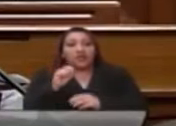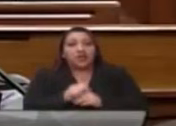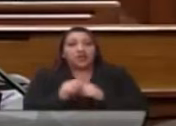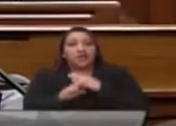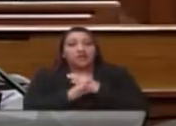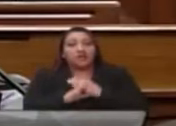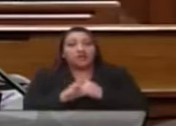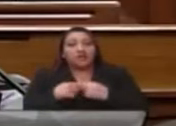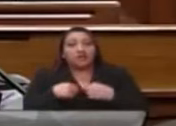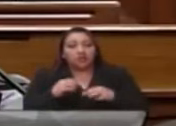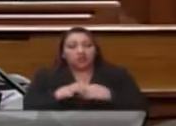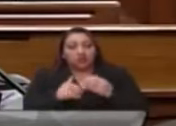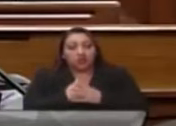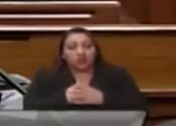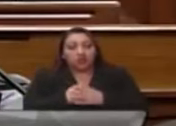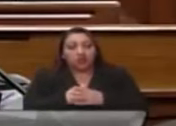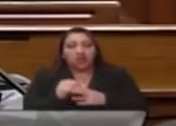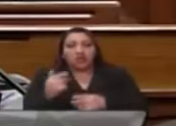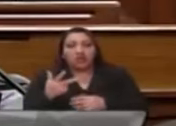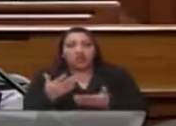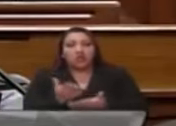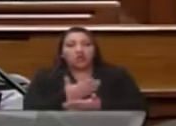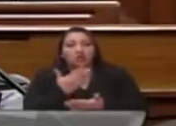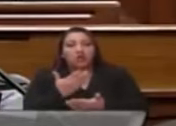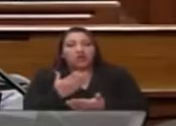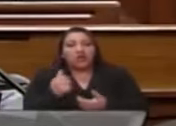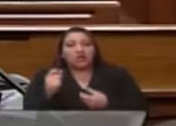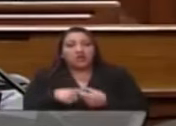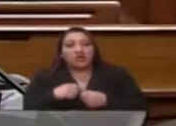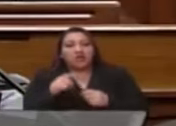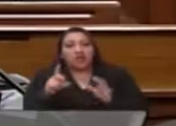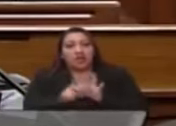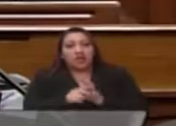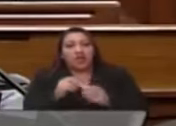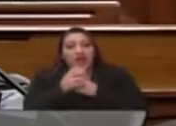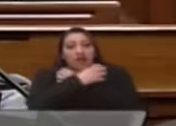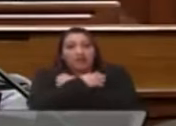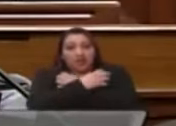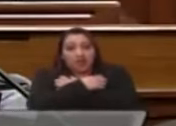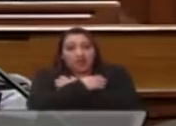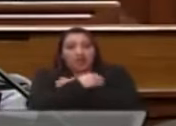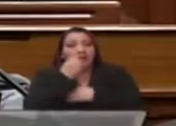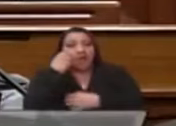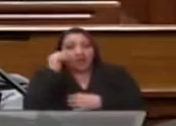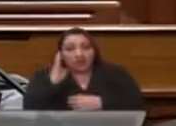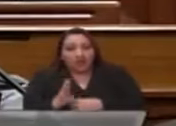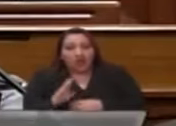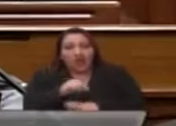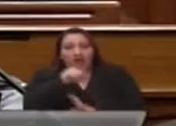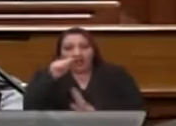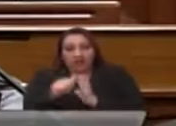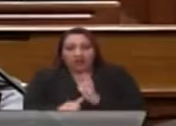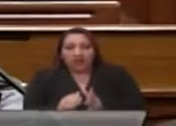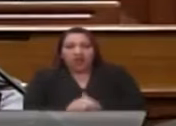la defensa pública y 3 nuevos centros de asistencia legal gratuita en Lambayeque, Madre de Dios y